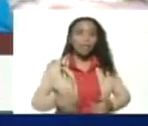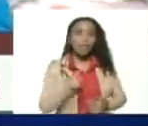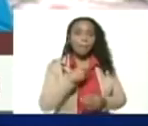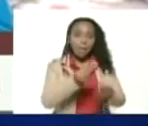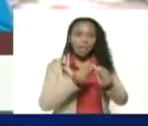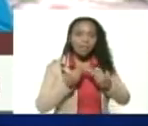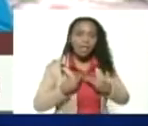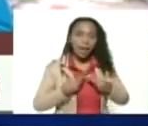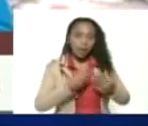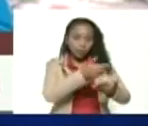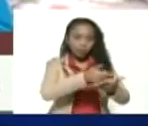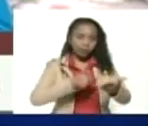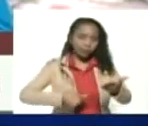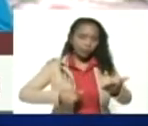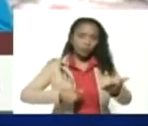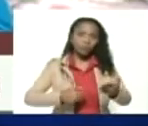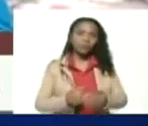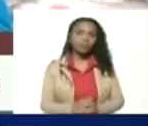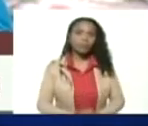el decreto